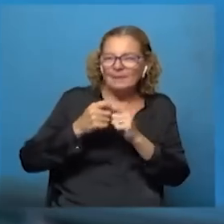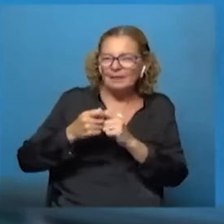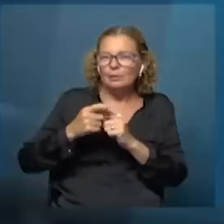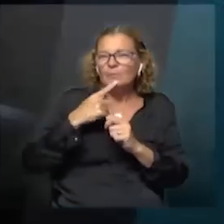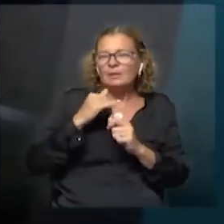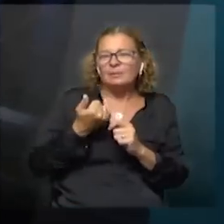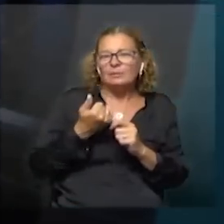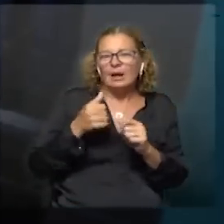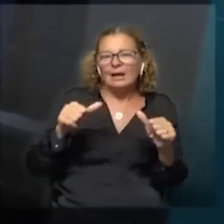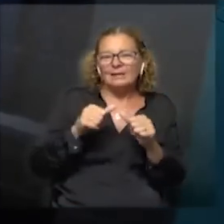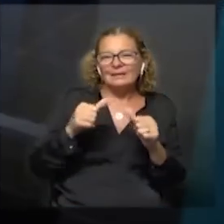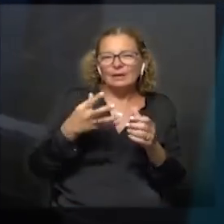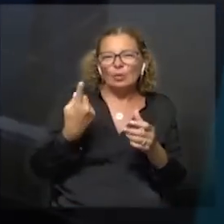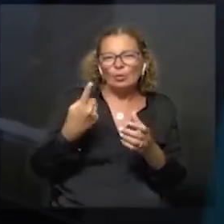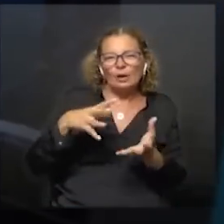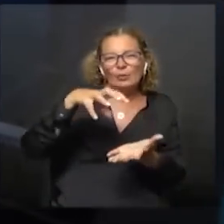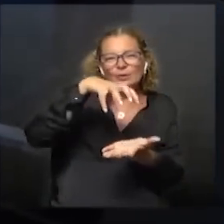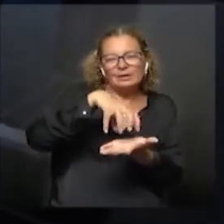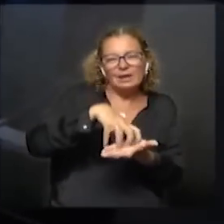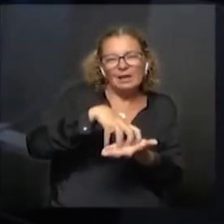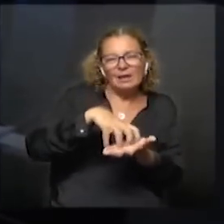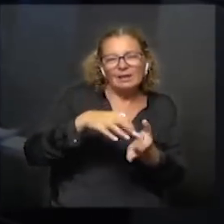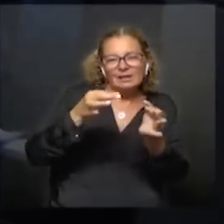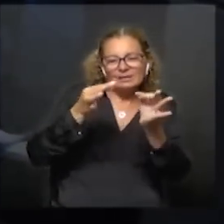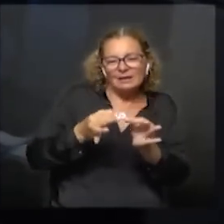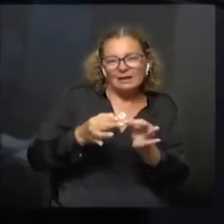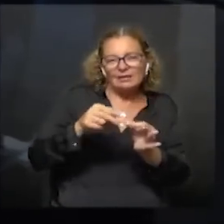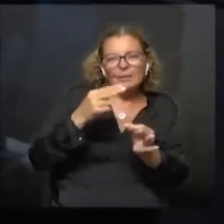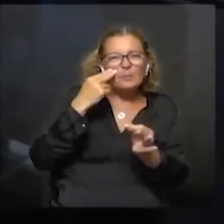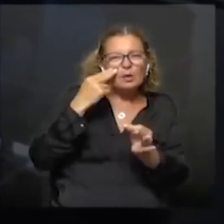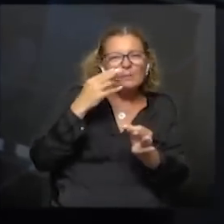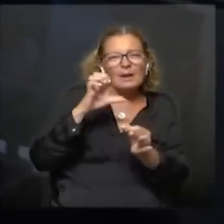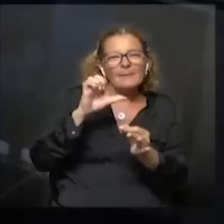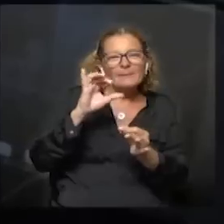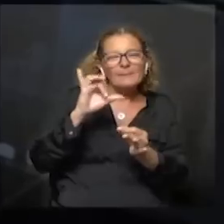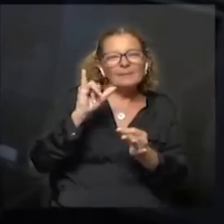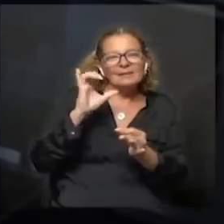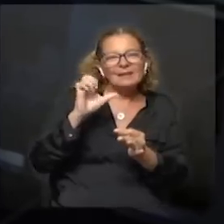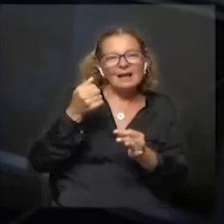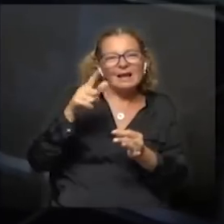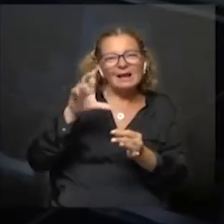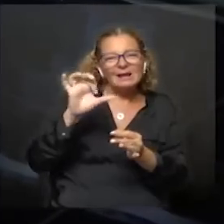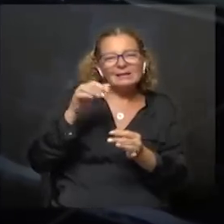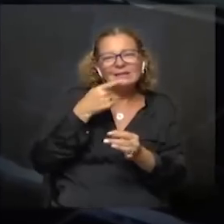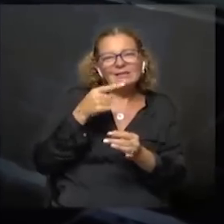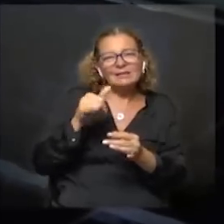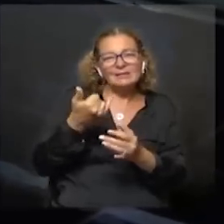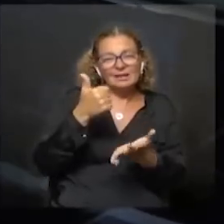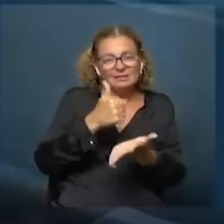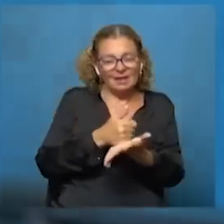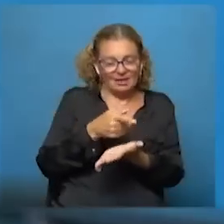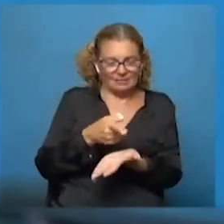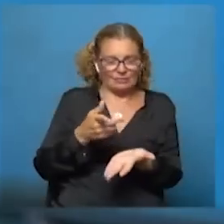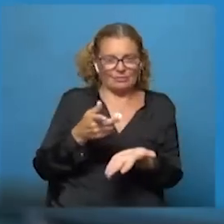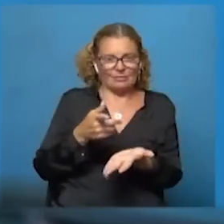crear una unidad de delitos especiales y alguien que que no es interlocutor válido no dice ya lo tenemos nosotros